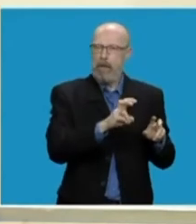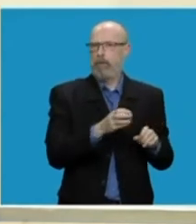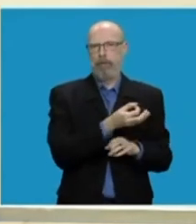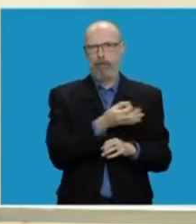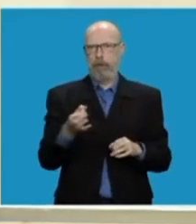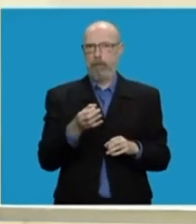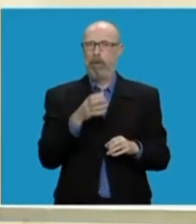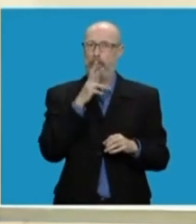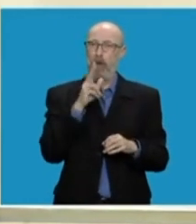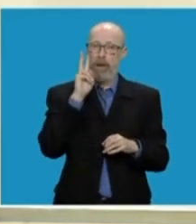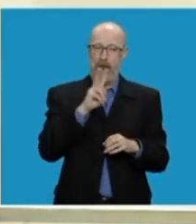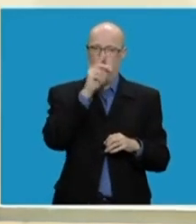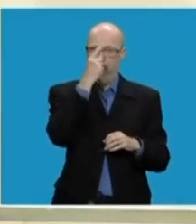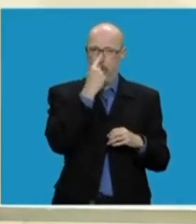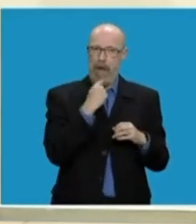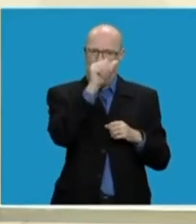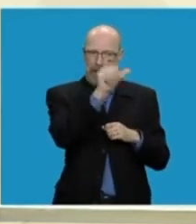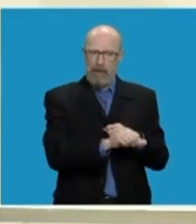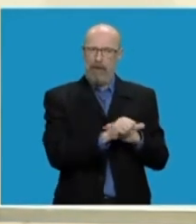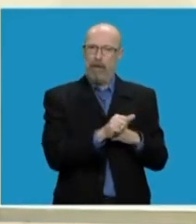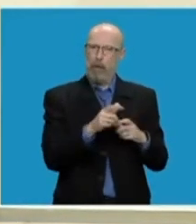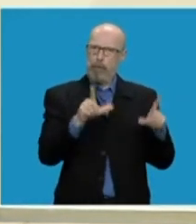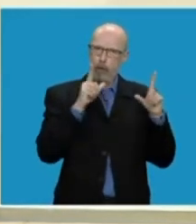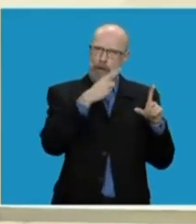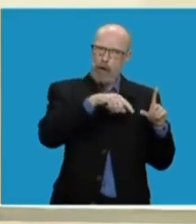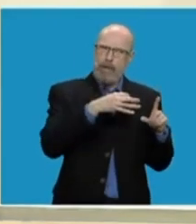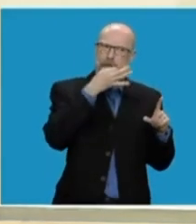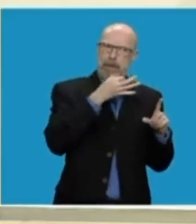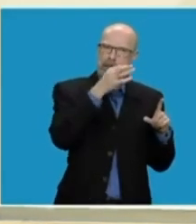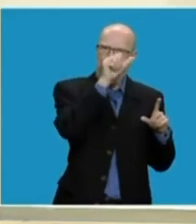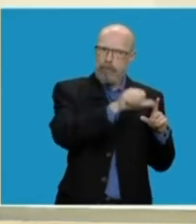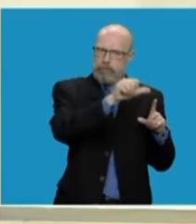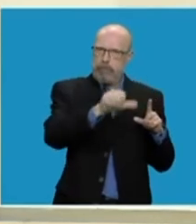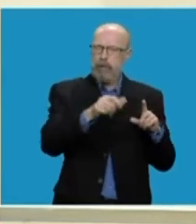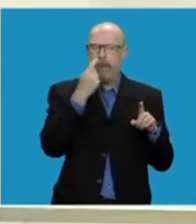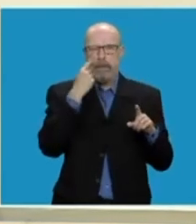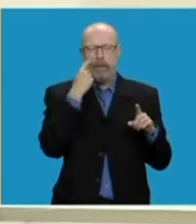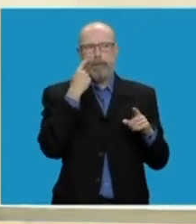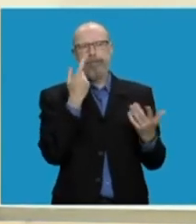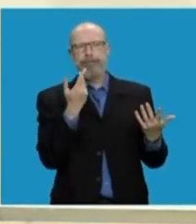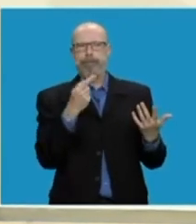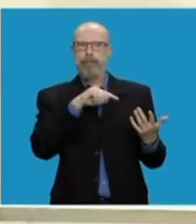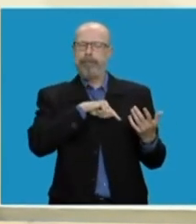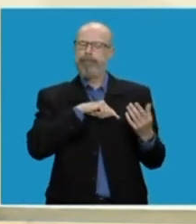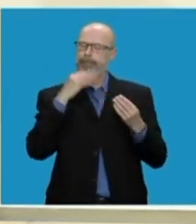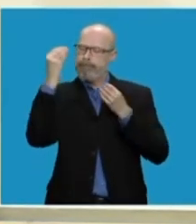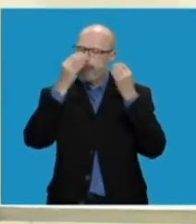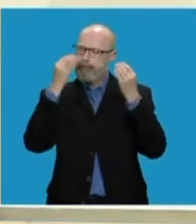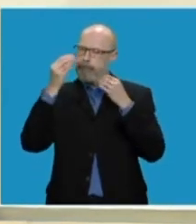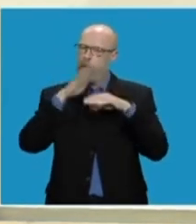las imágenes y la opinión de los protagonistas, nos mueve una honda reflexión para avanzar en la seguridad